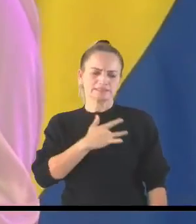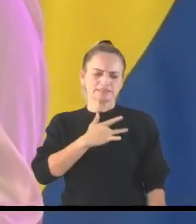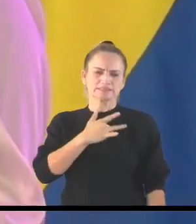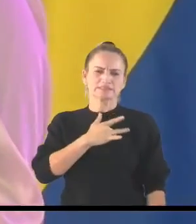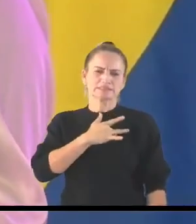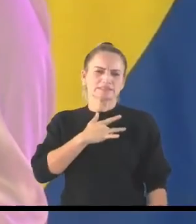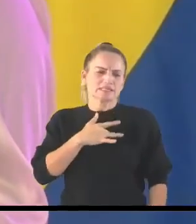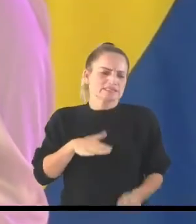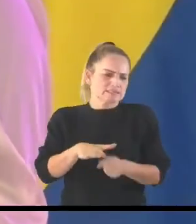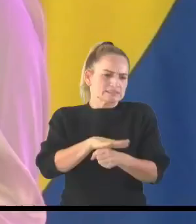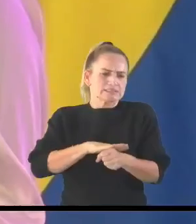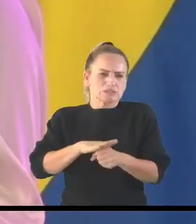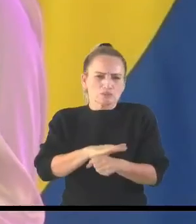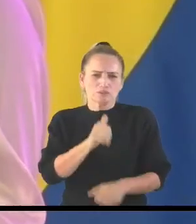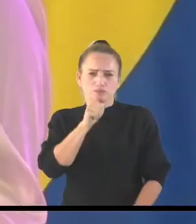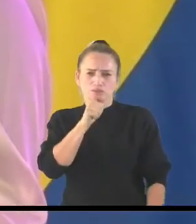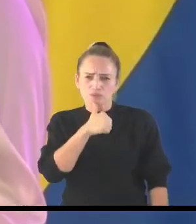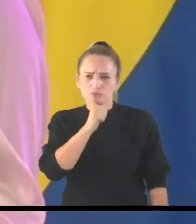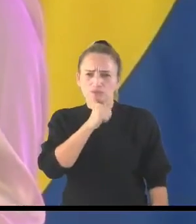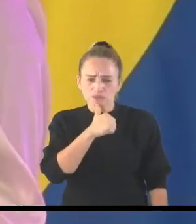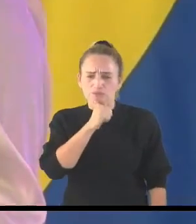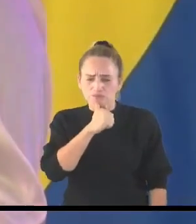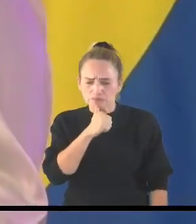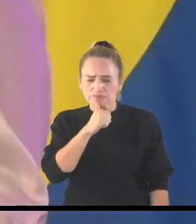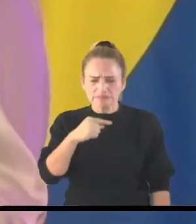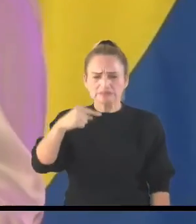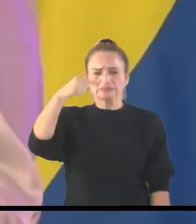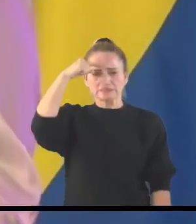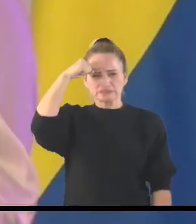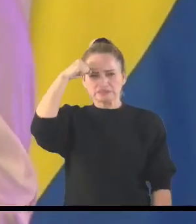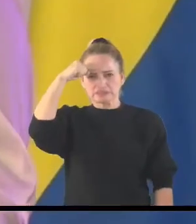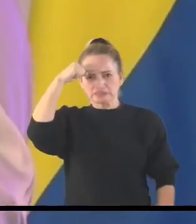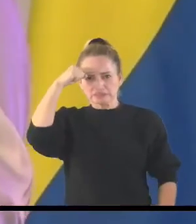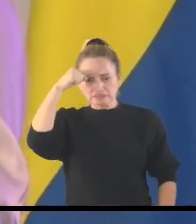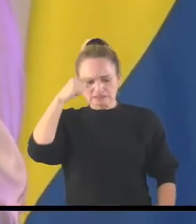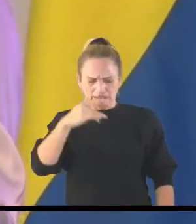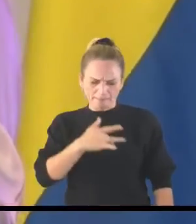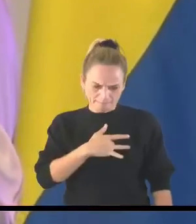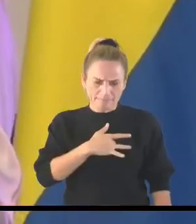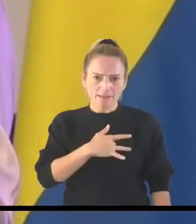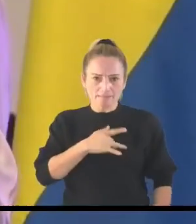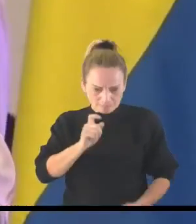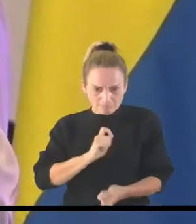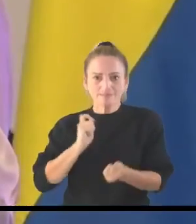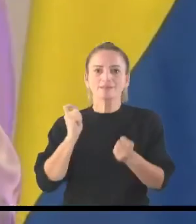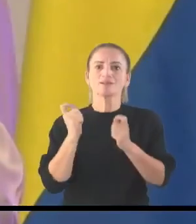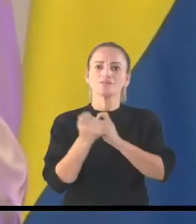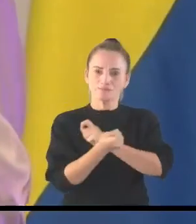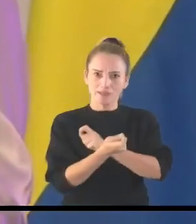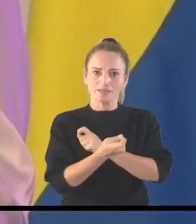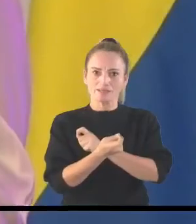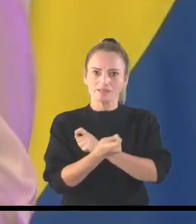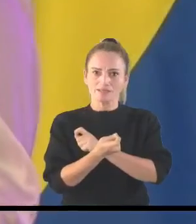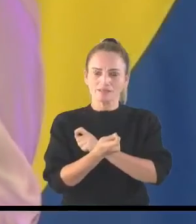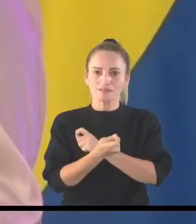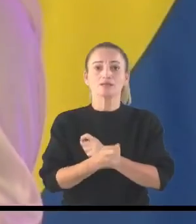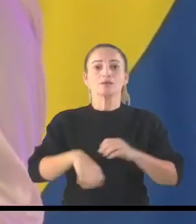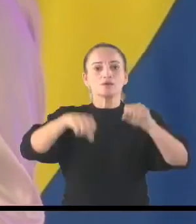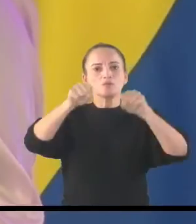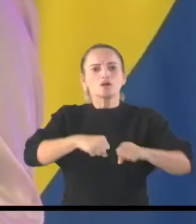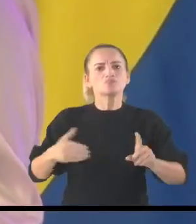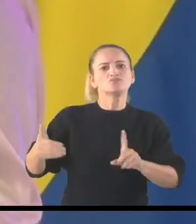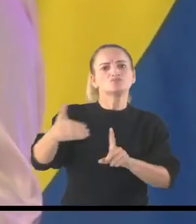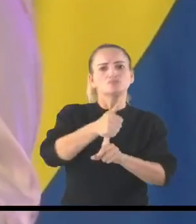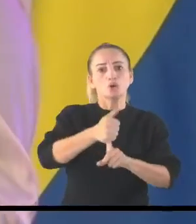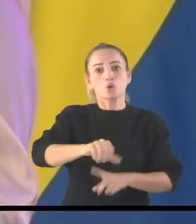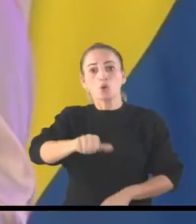dolores que ustedes han tenido que cargar en sus corazones, se puedan transformar y podemos